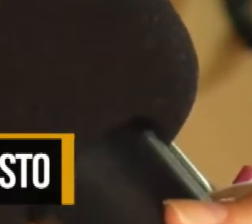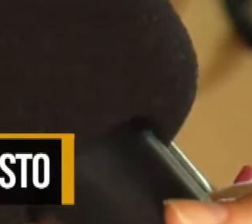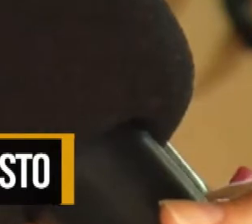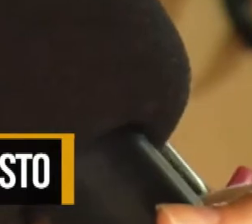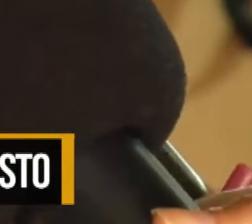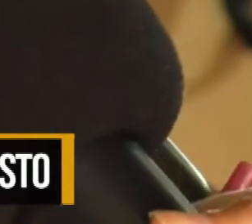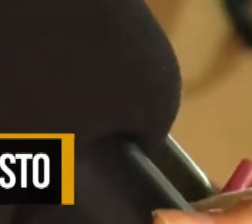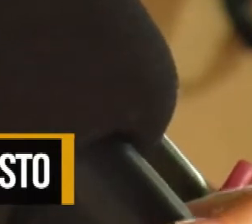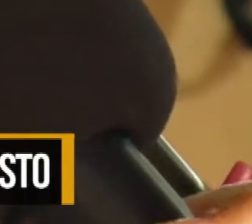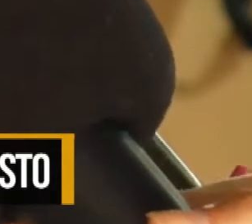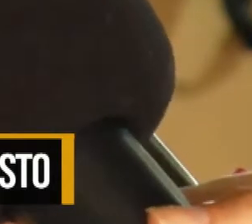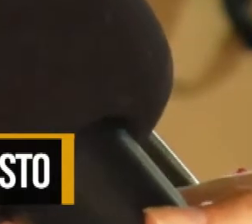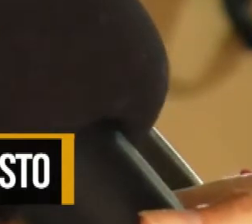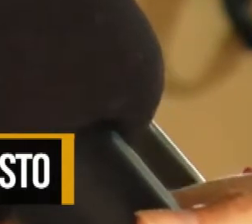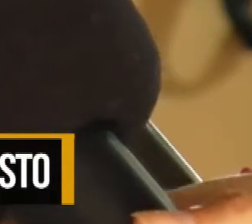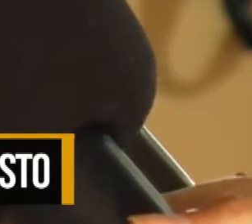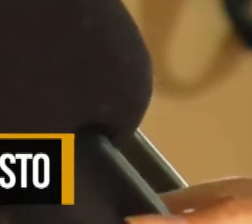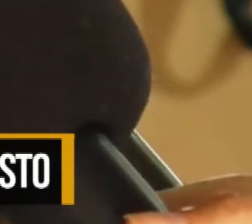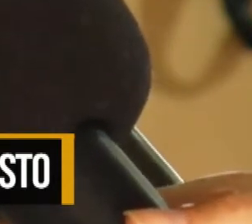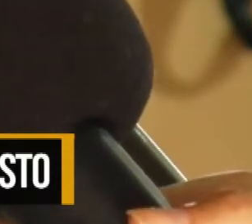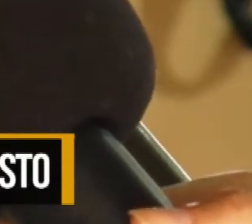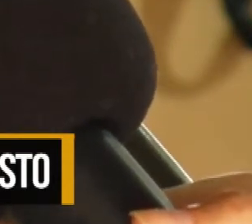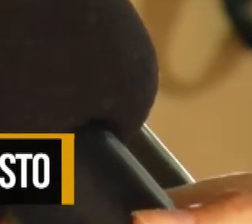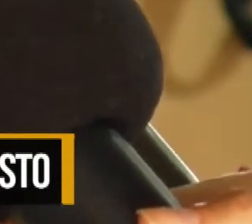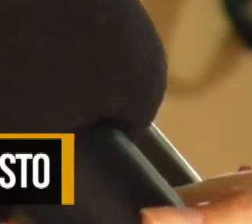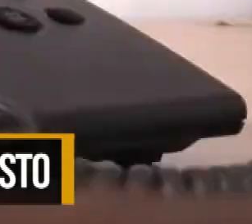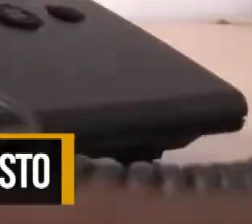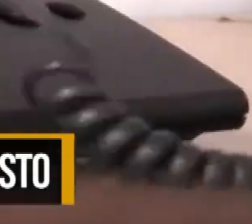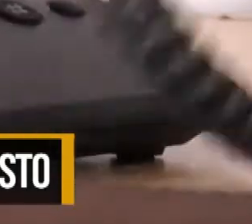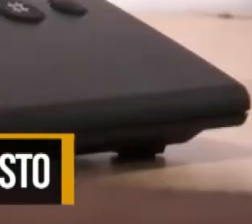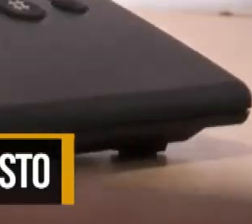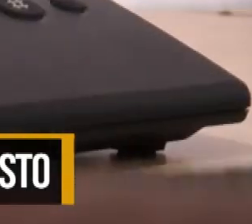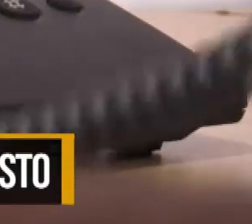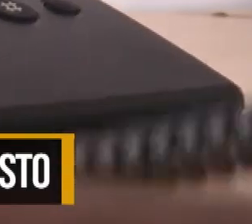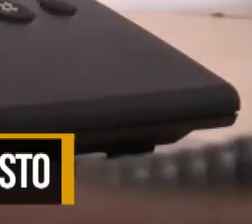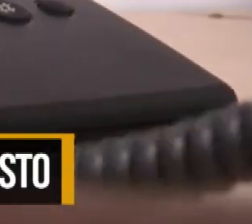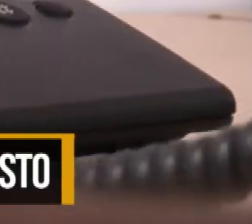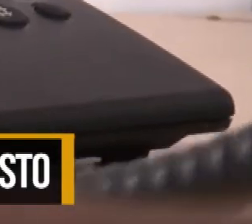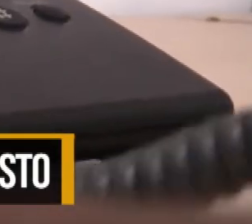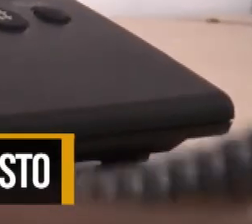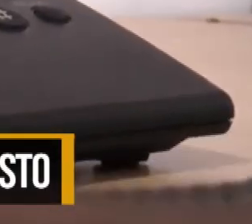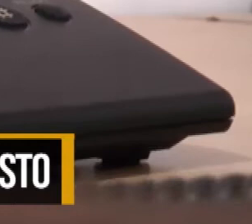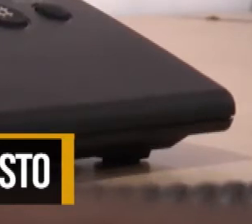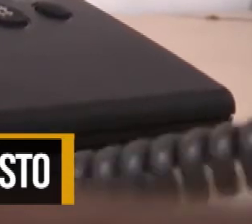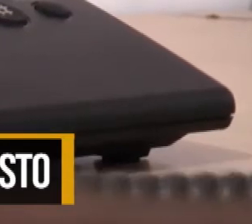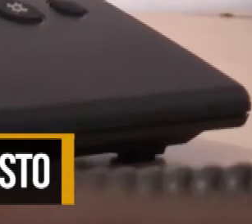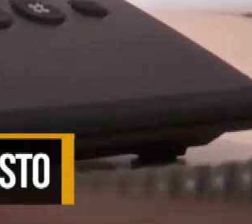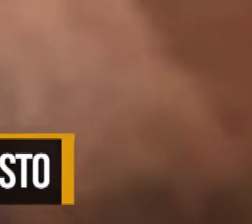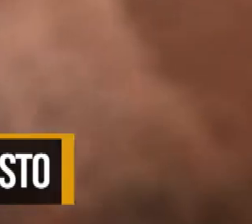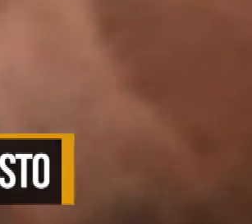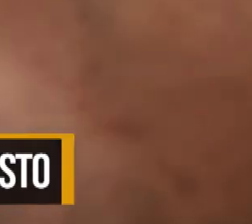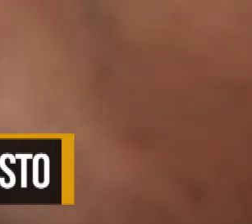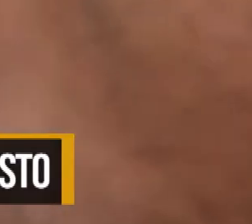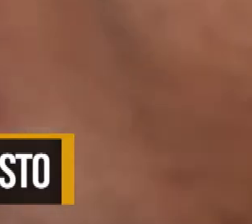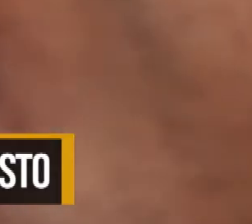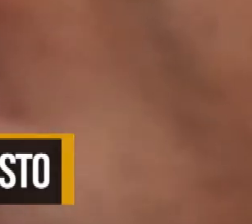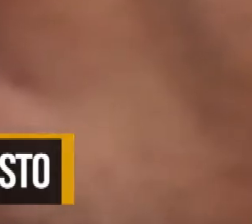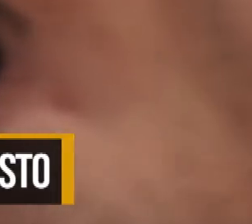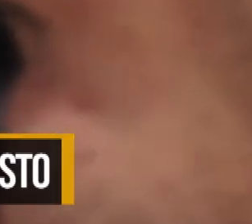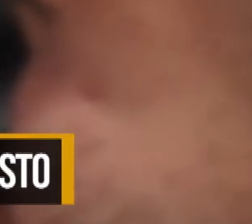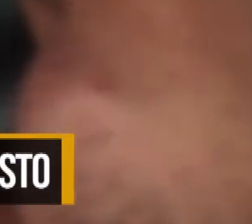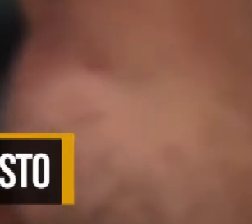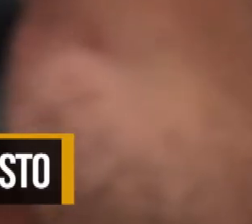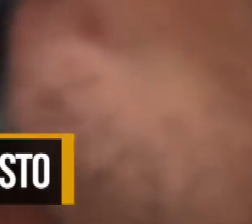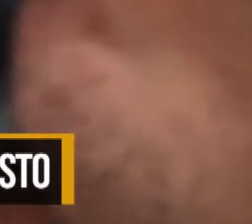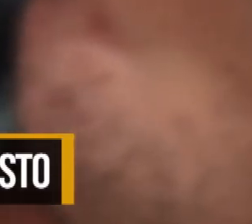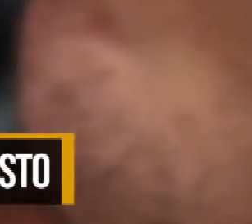llorar, y ahí fue a donde se dieron de cuenta, y ya fue muy tarde. Este caso de extorsión en el que se ve inmerso un menor de edad, al parecer